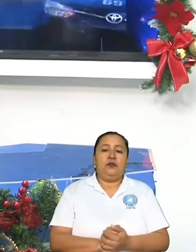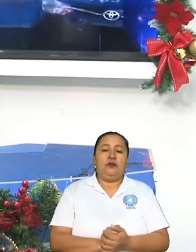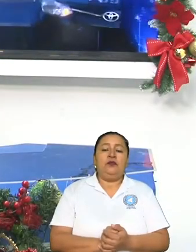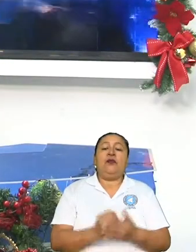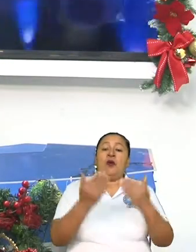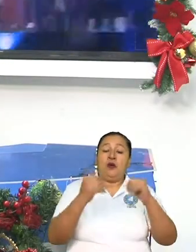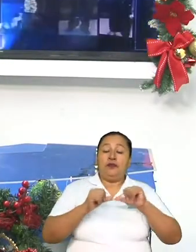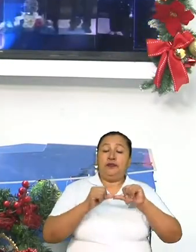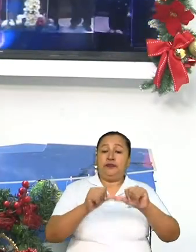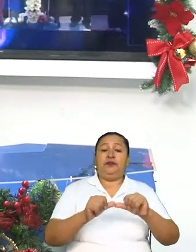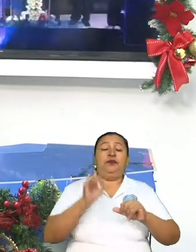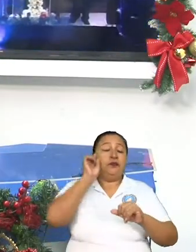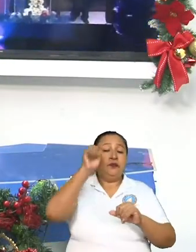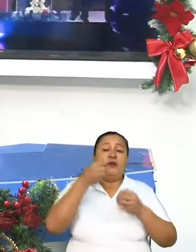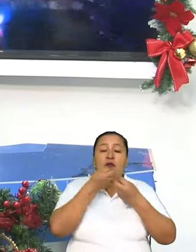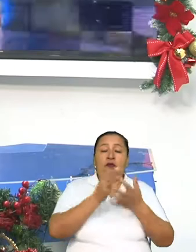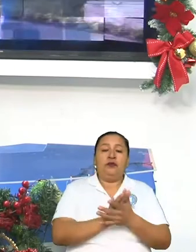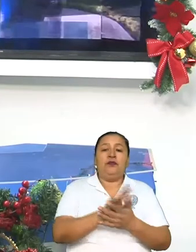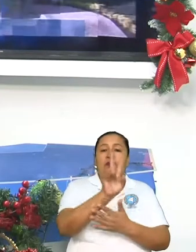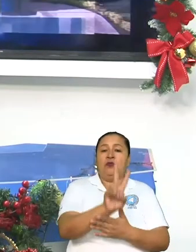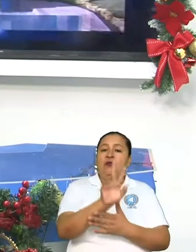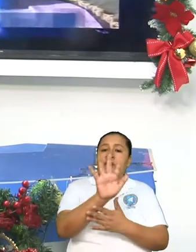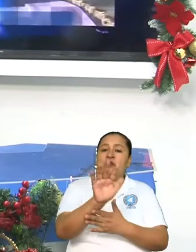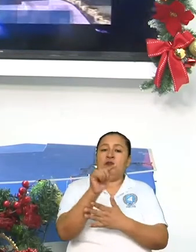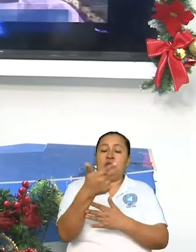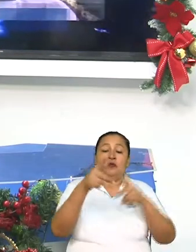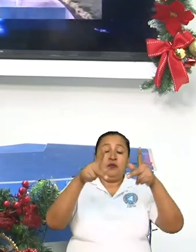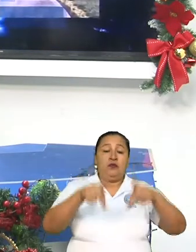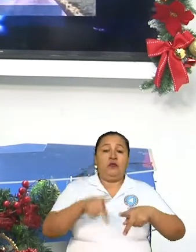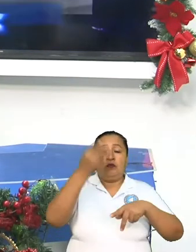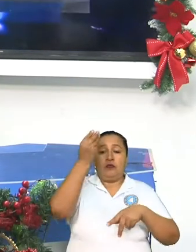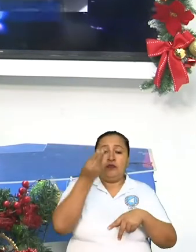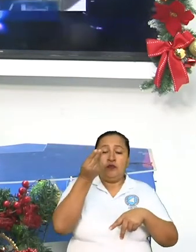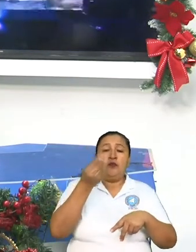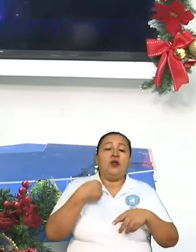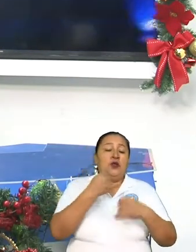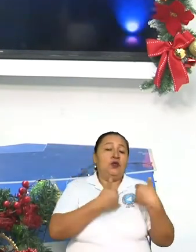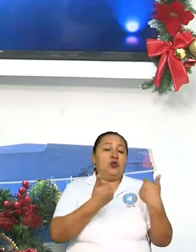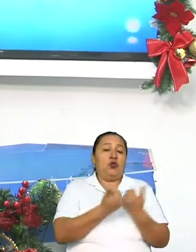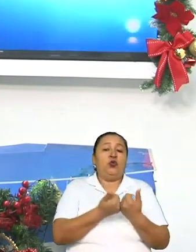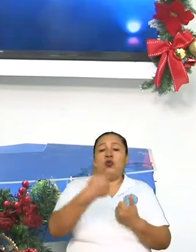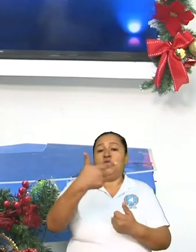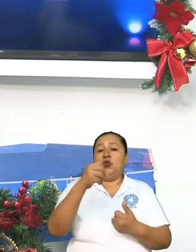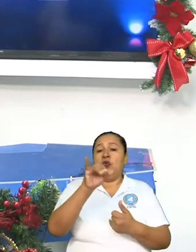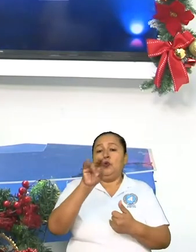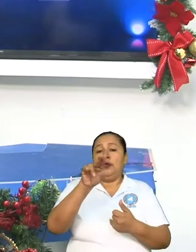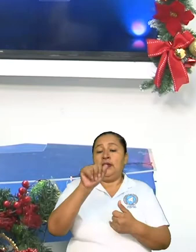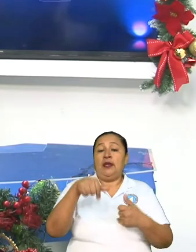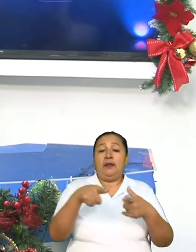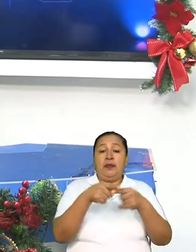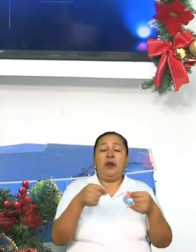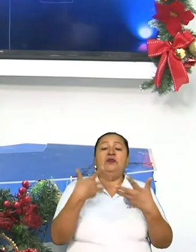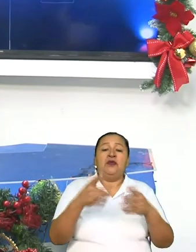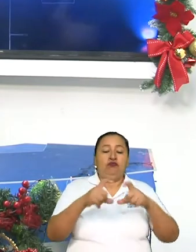Pasando al desarrollo de las informaciones, 257 bachilleres del Instituto Ramírez Goyena de Managua recibieron el bono complementario